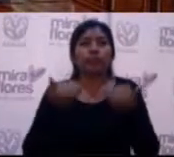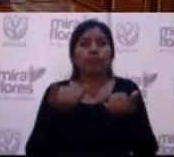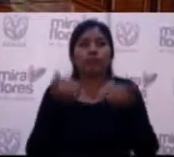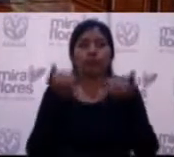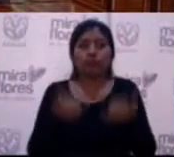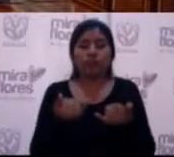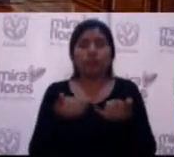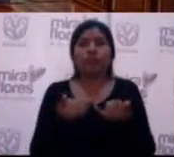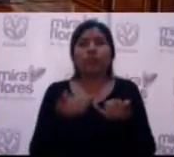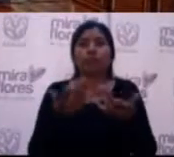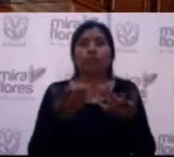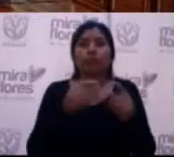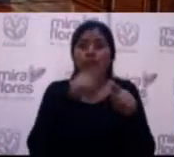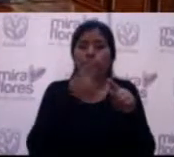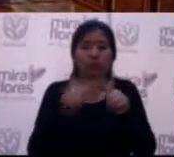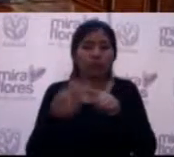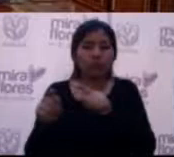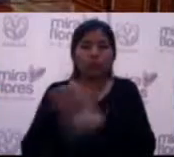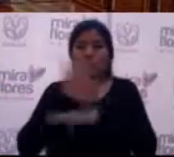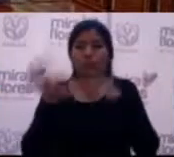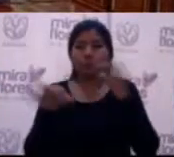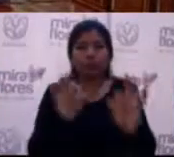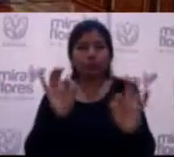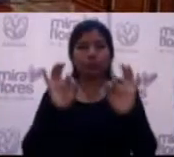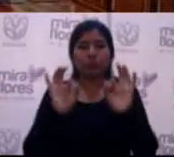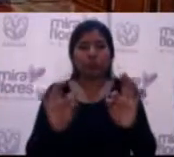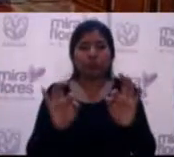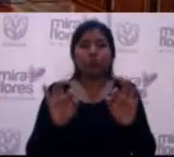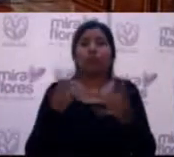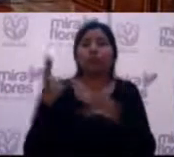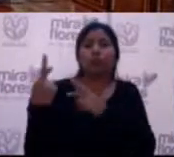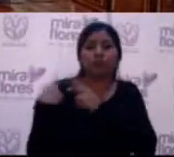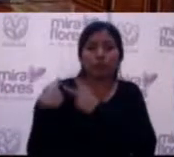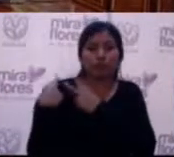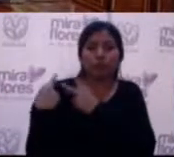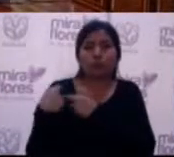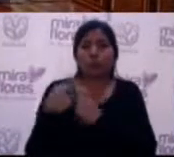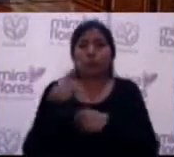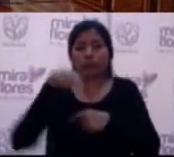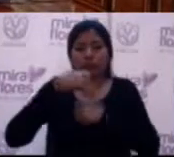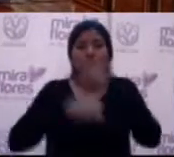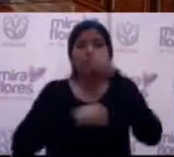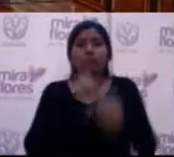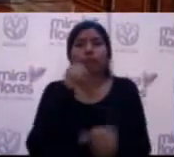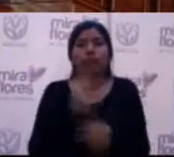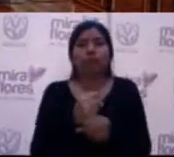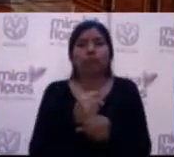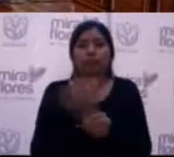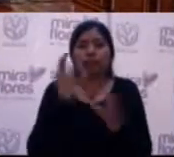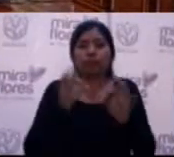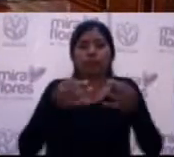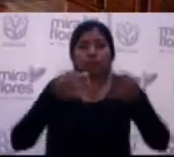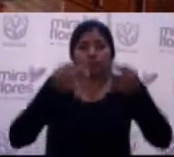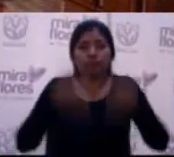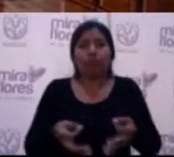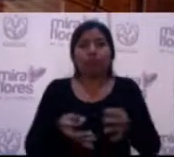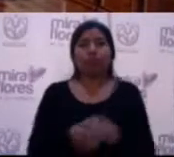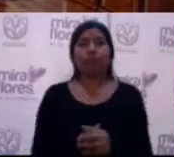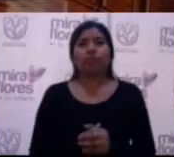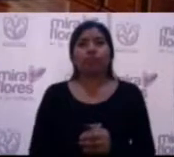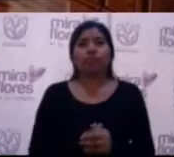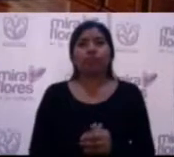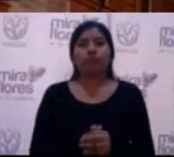consideraciones expuestas, precisándose que se reincorpore en sus funciones con fecha 21 de mayo del presente año, de conformidad a ley. Al